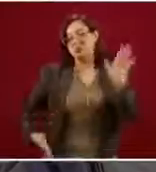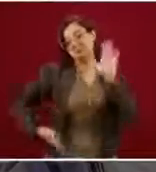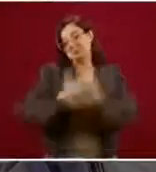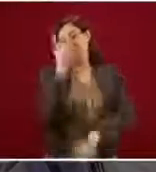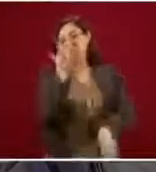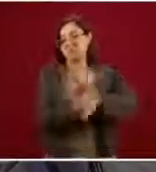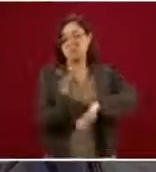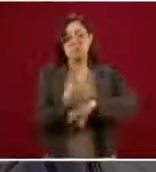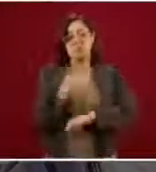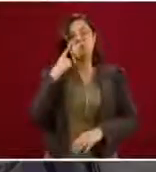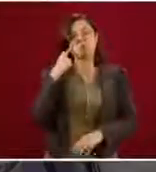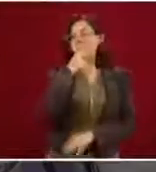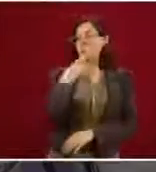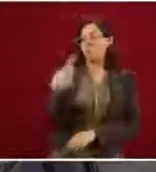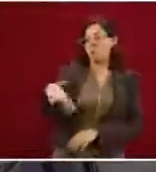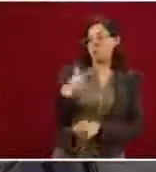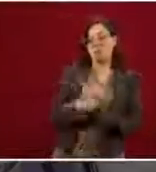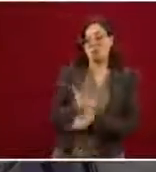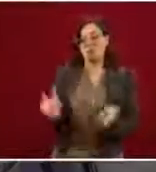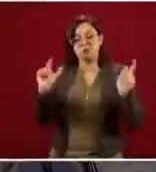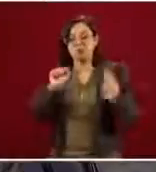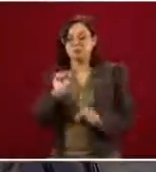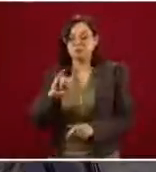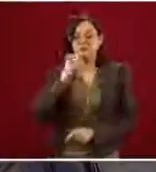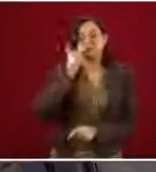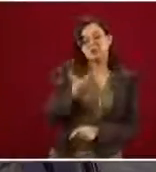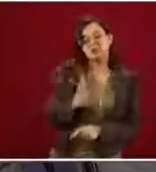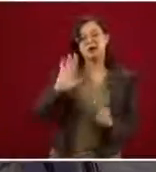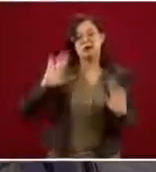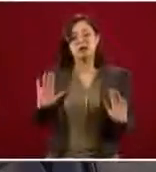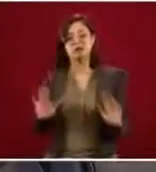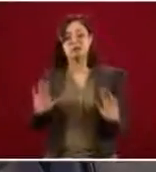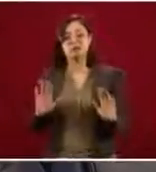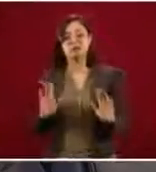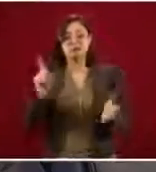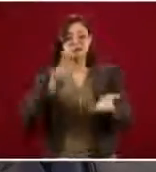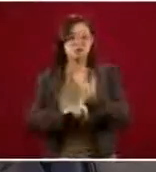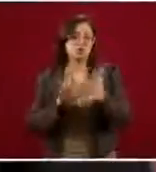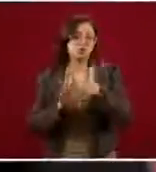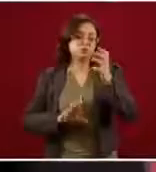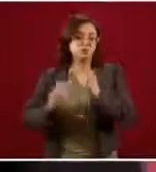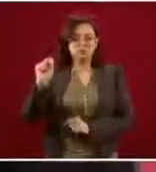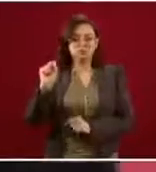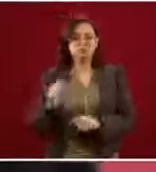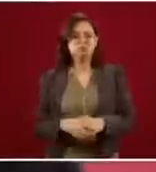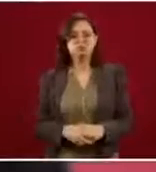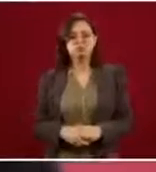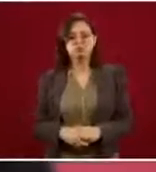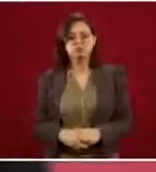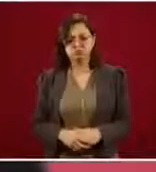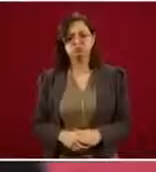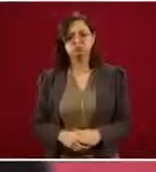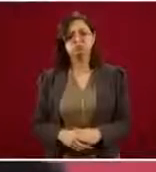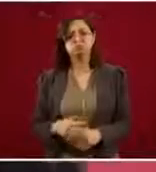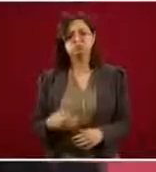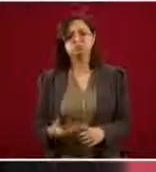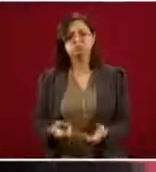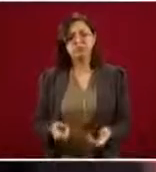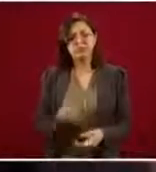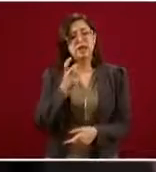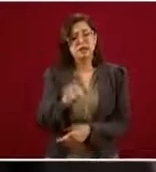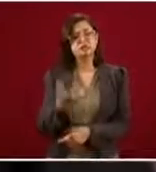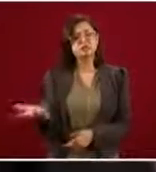bueno, eso ya será dentro de sus libertades propias que están garantizadas dentro de la Constitución? Así se está haciendo. Se le está